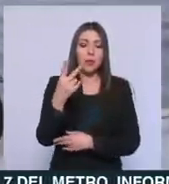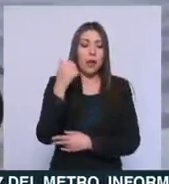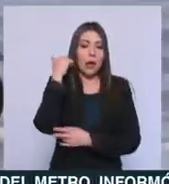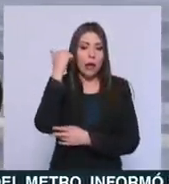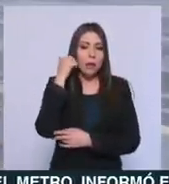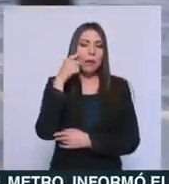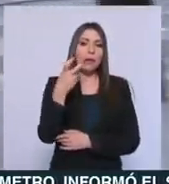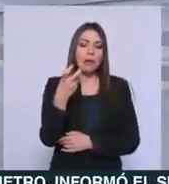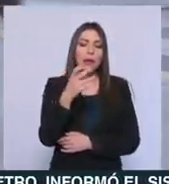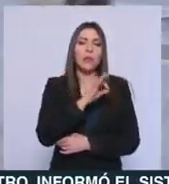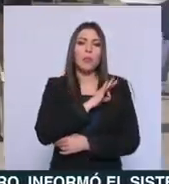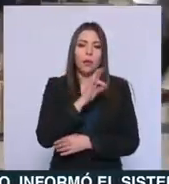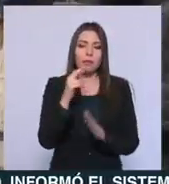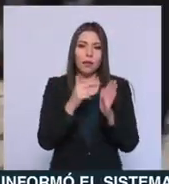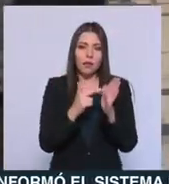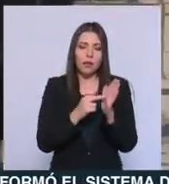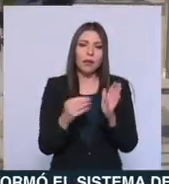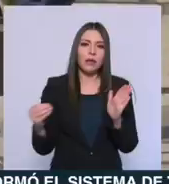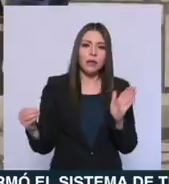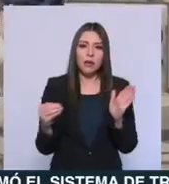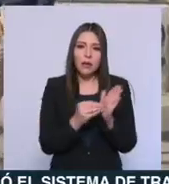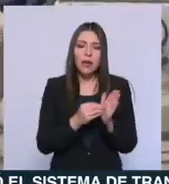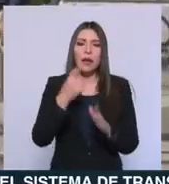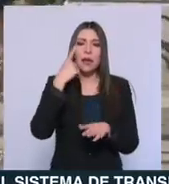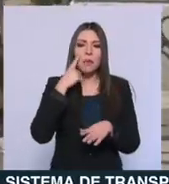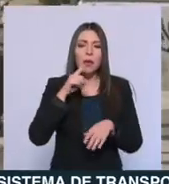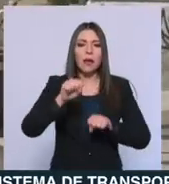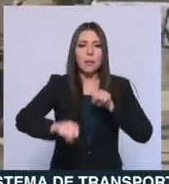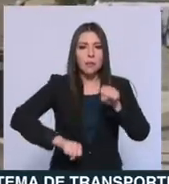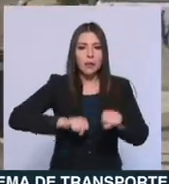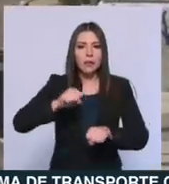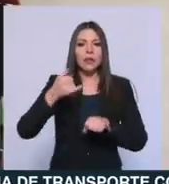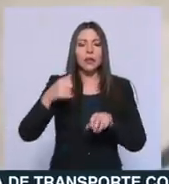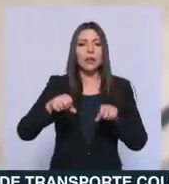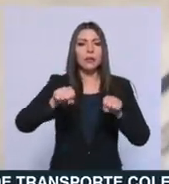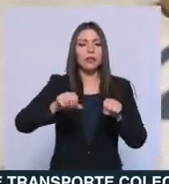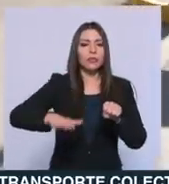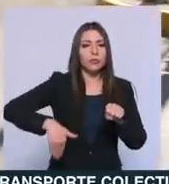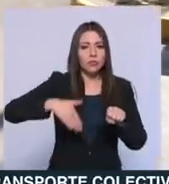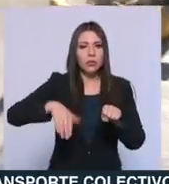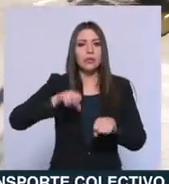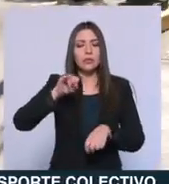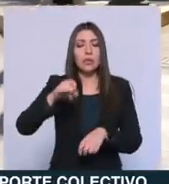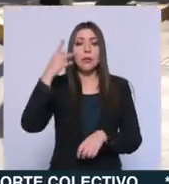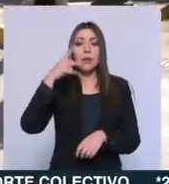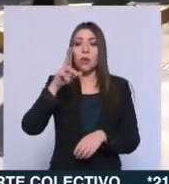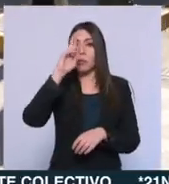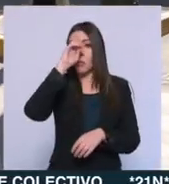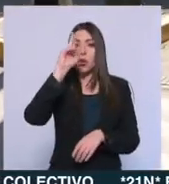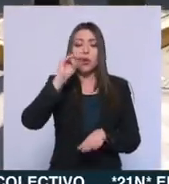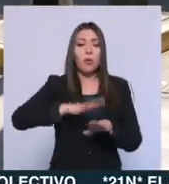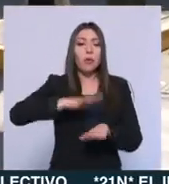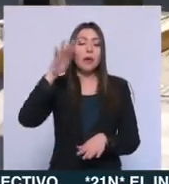de bicicletas y monopatines en banquetas y zonas peatonales, siempre y cuando no excedan una velocidad máxima